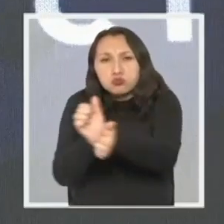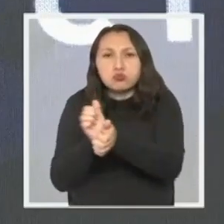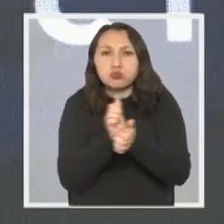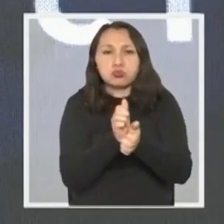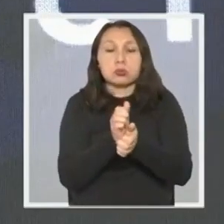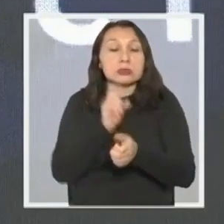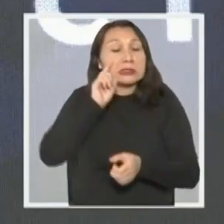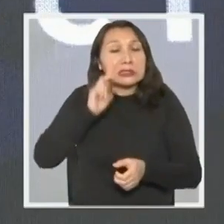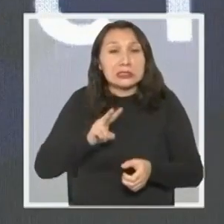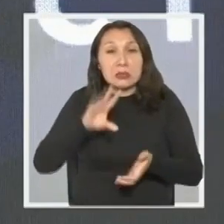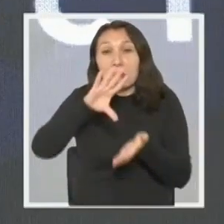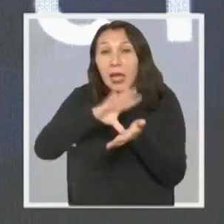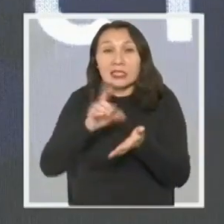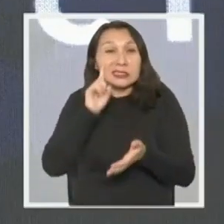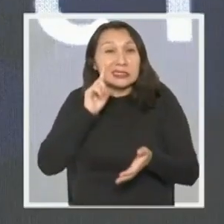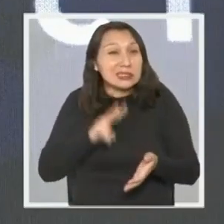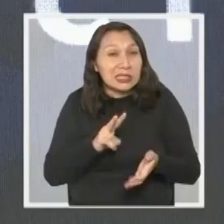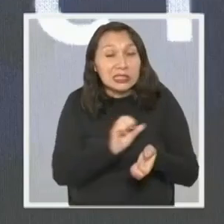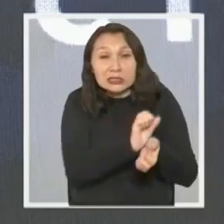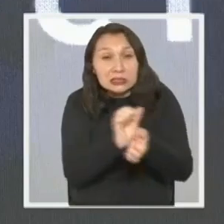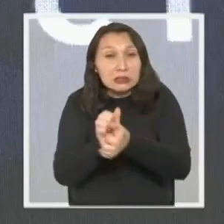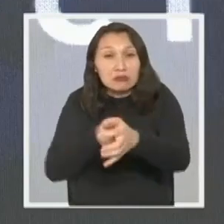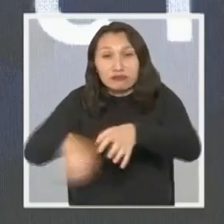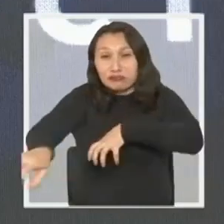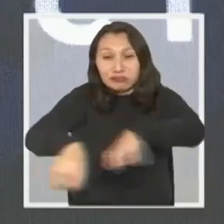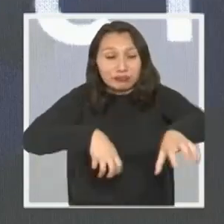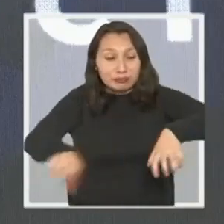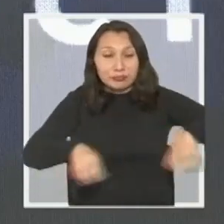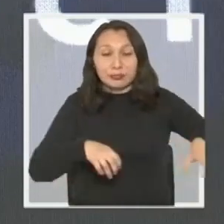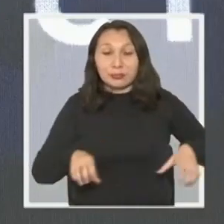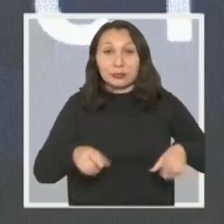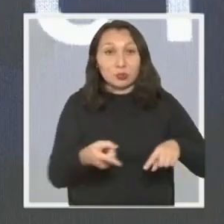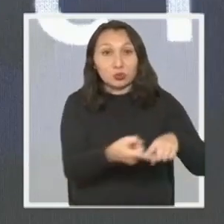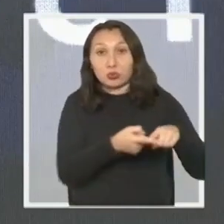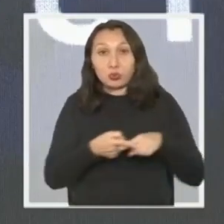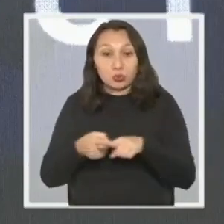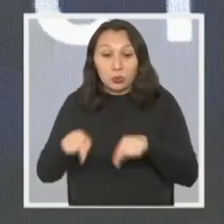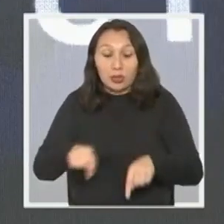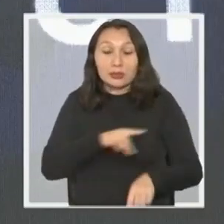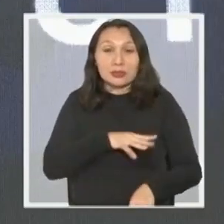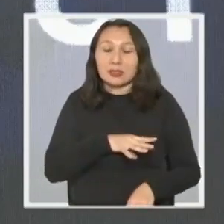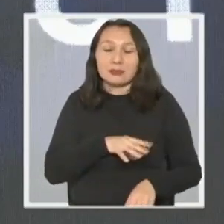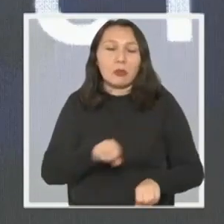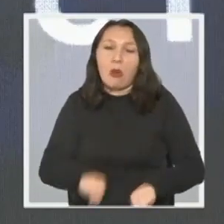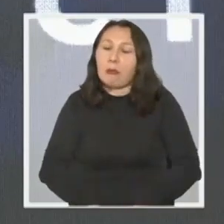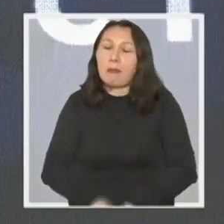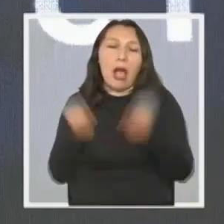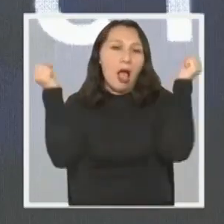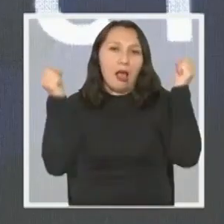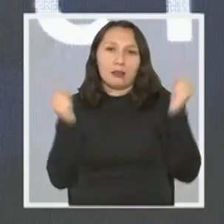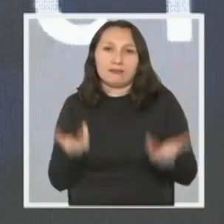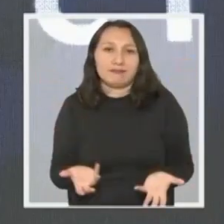sin cohesión social, una sociedad segregada como es la nuestra, revienta.